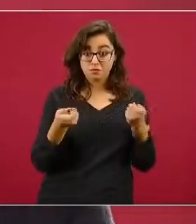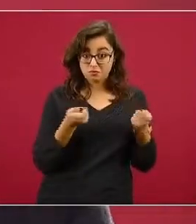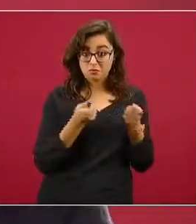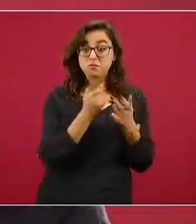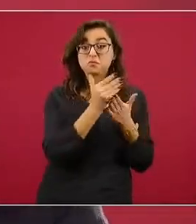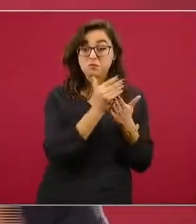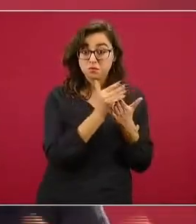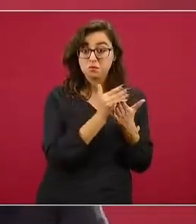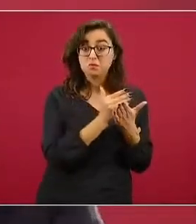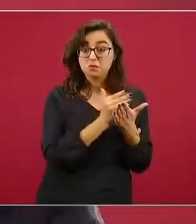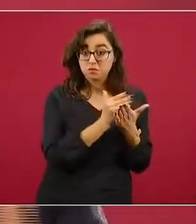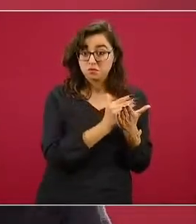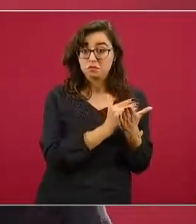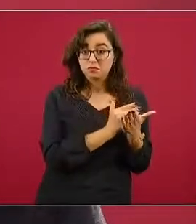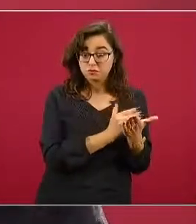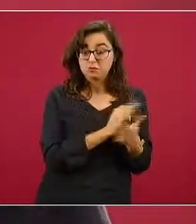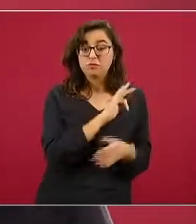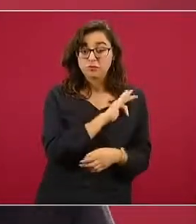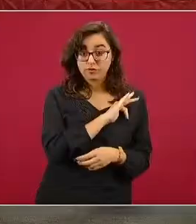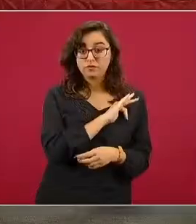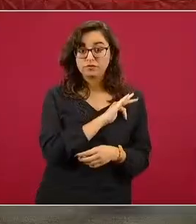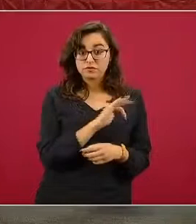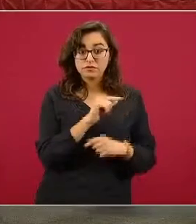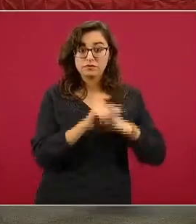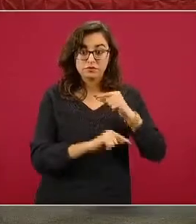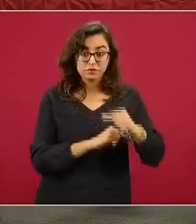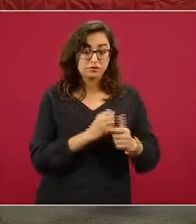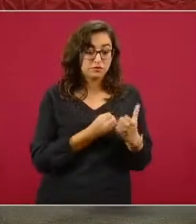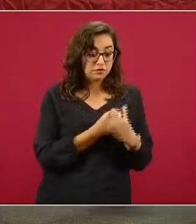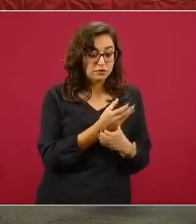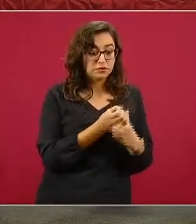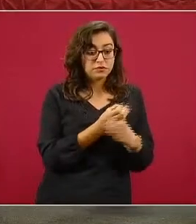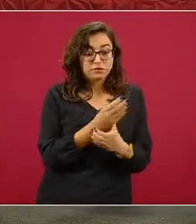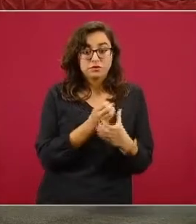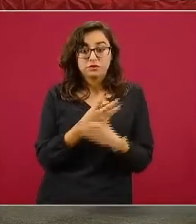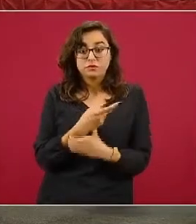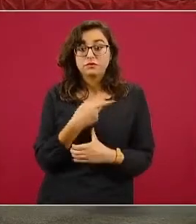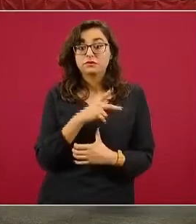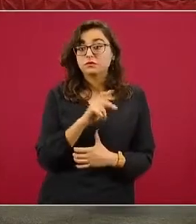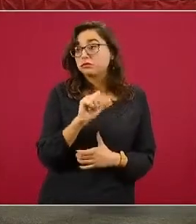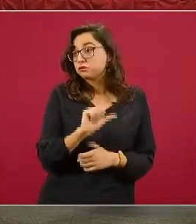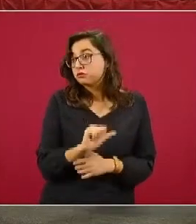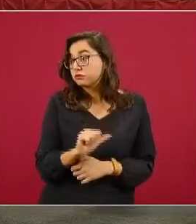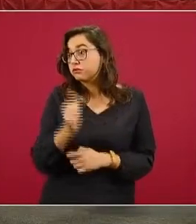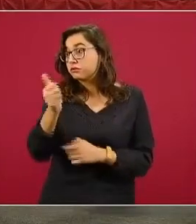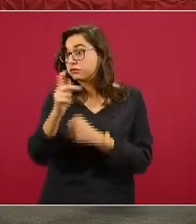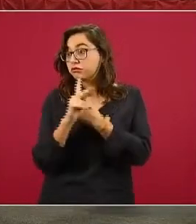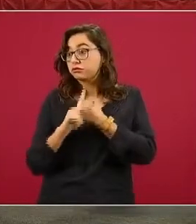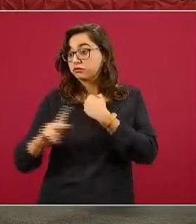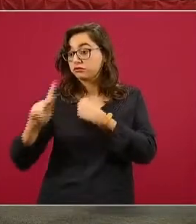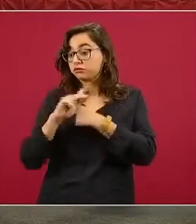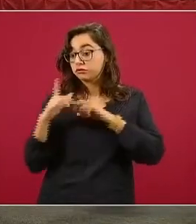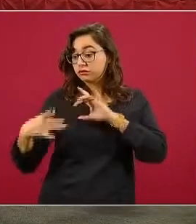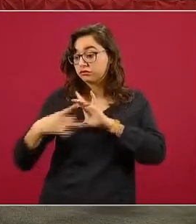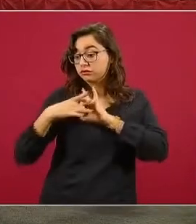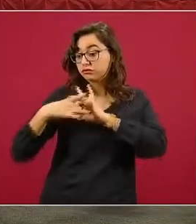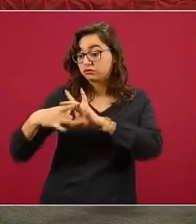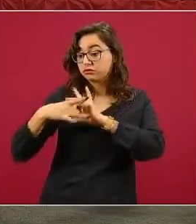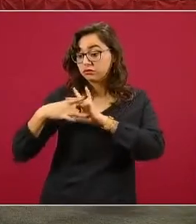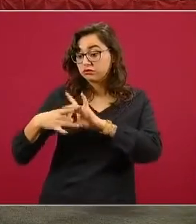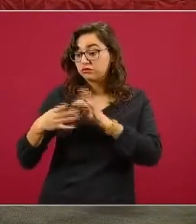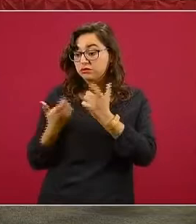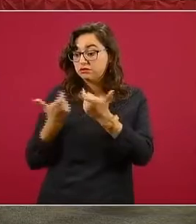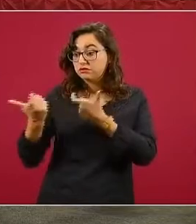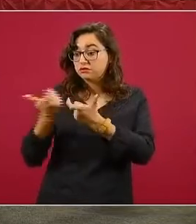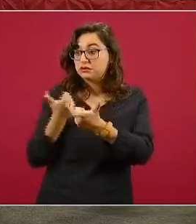llevar a el desconfinamiento, pero si en otro país con el que hay dependencia económica está en